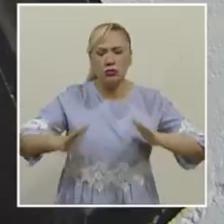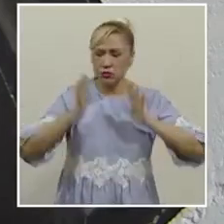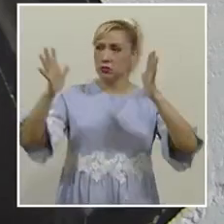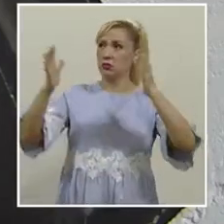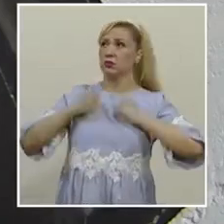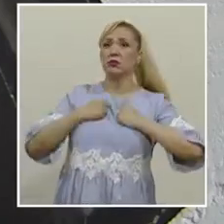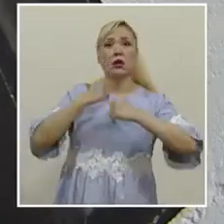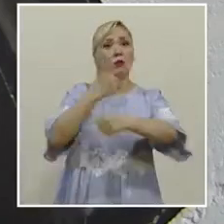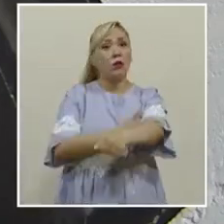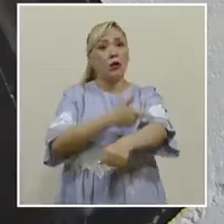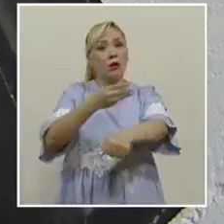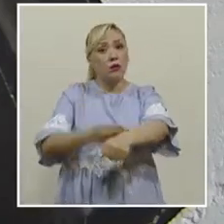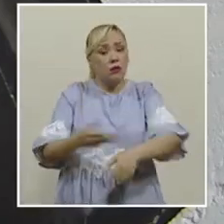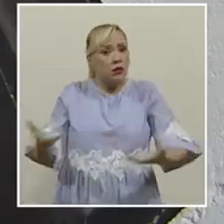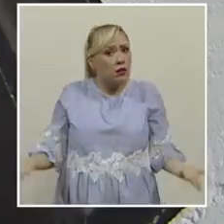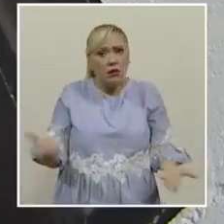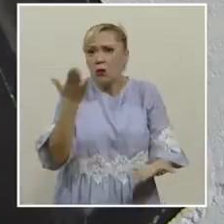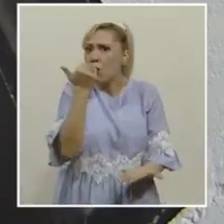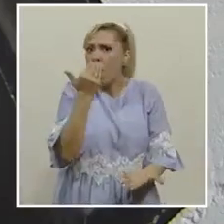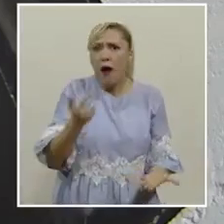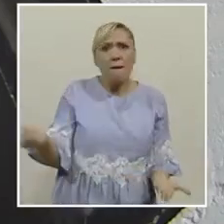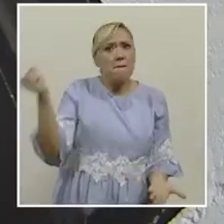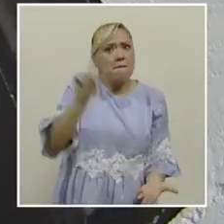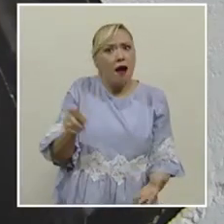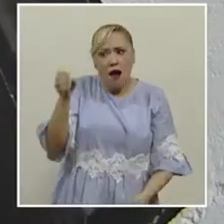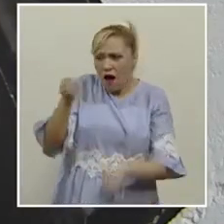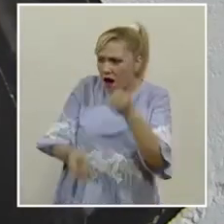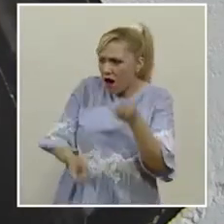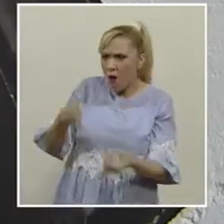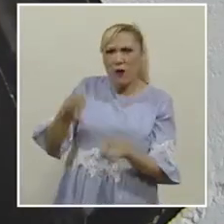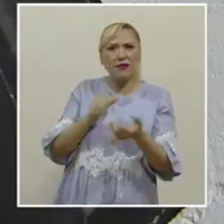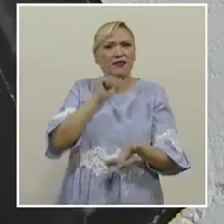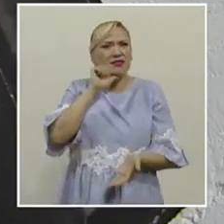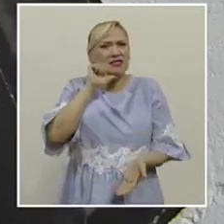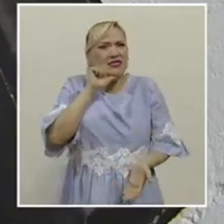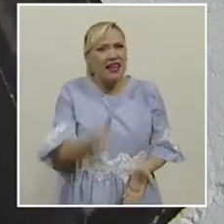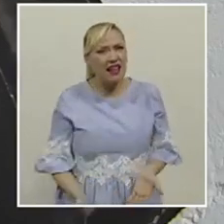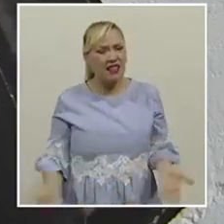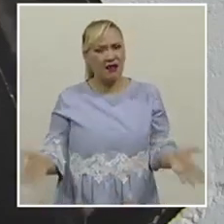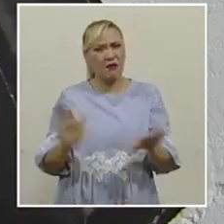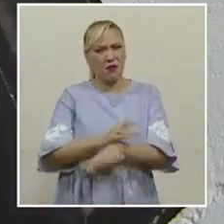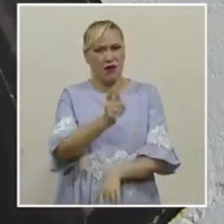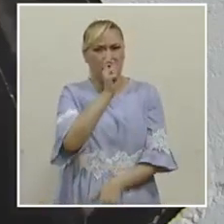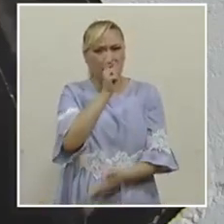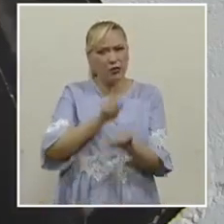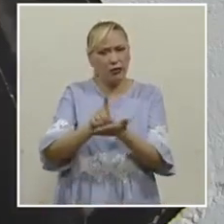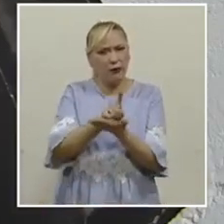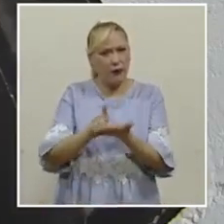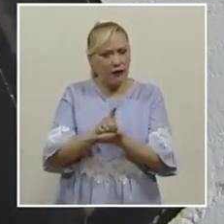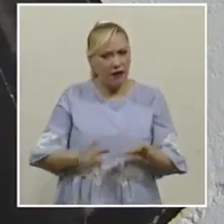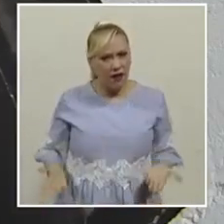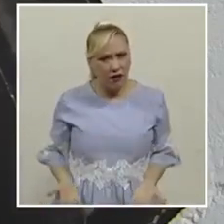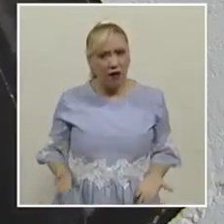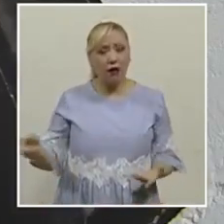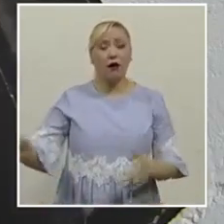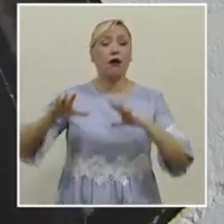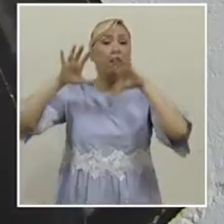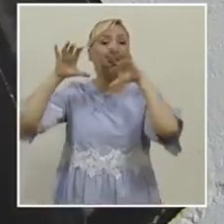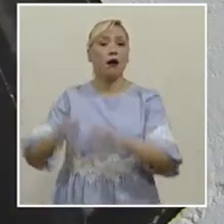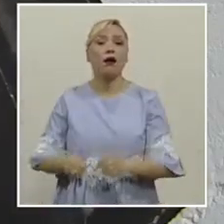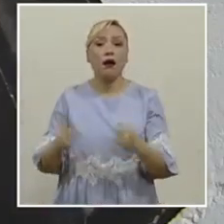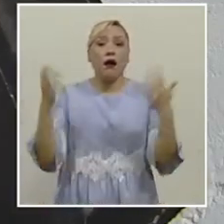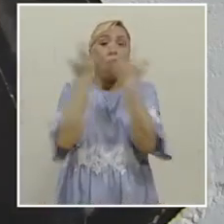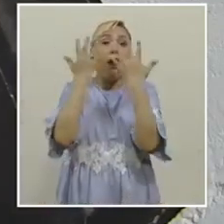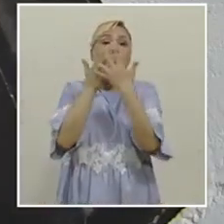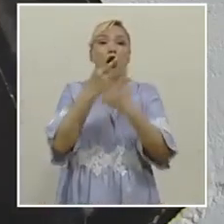Gustavo Amadero, sin orden judicial y presentado ante la Fiscalía por el delito de narcomenudeo. Se argumentó que este joven fue detenido en flagrancia